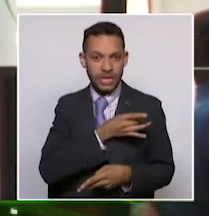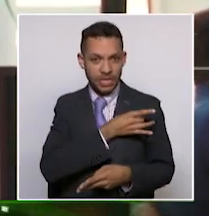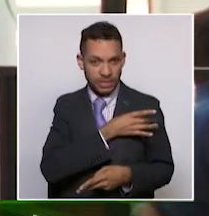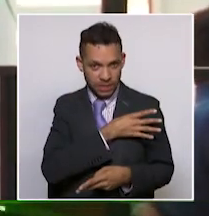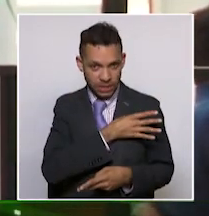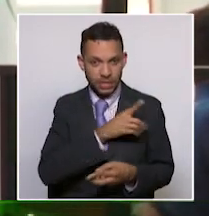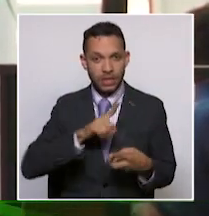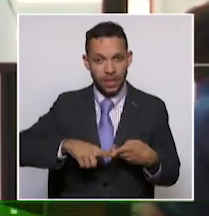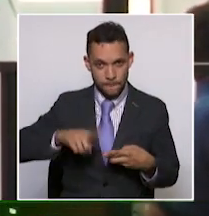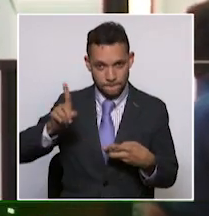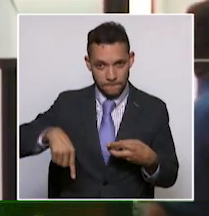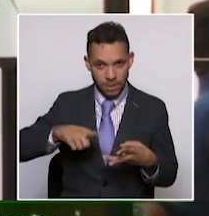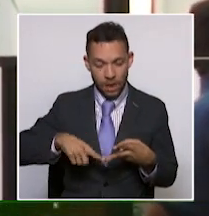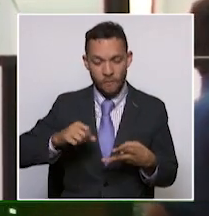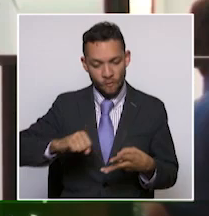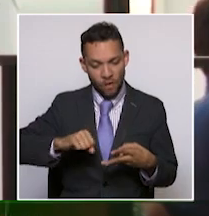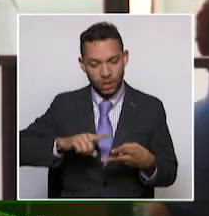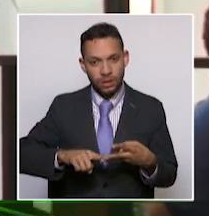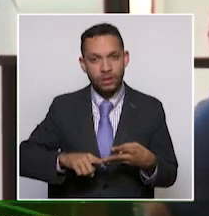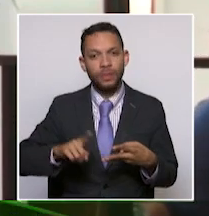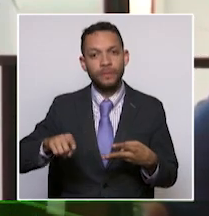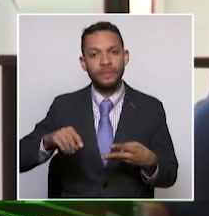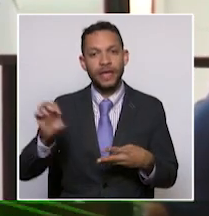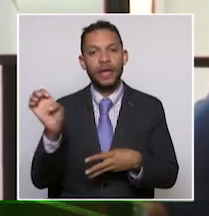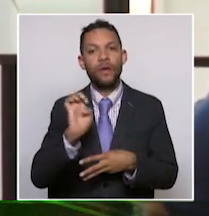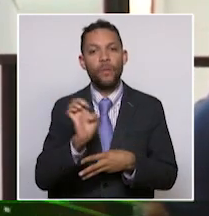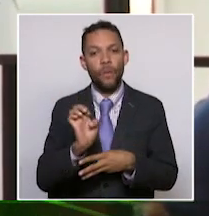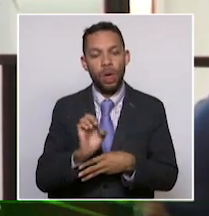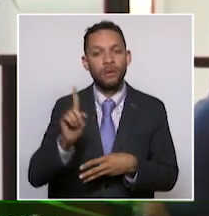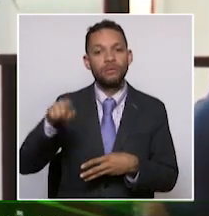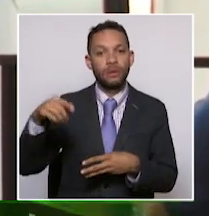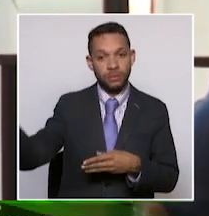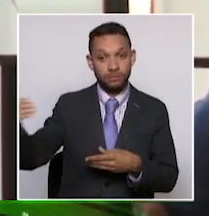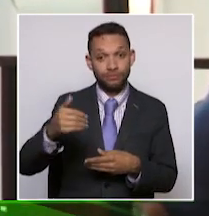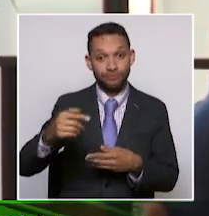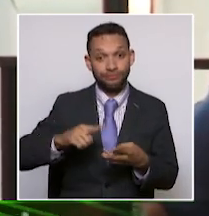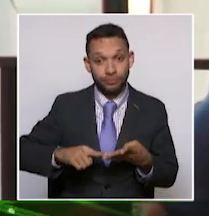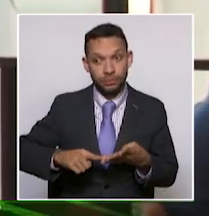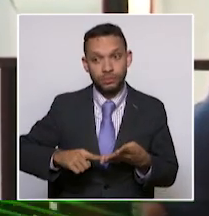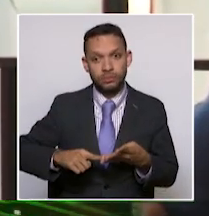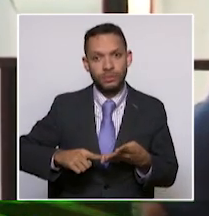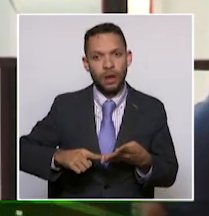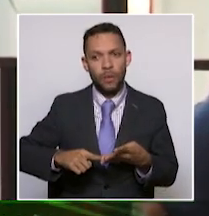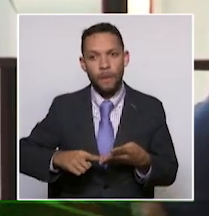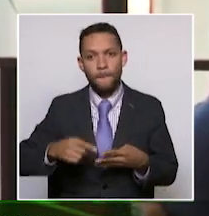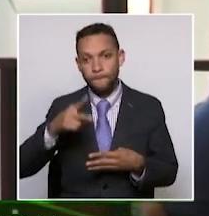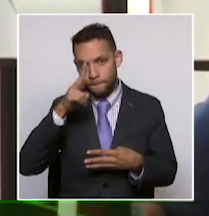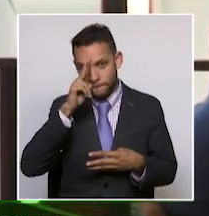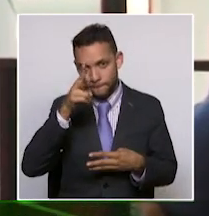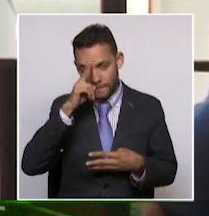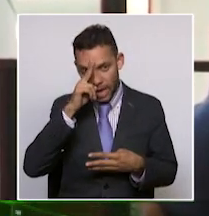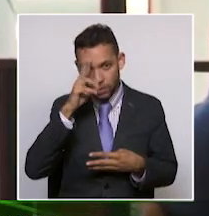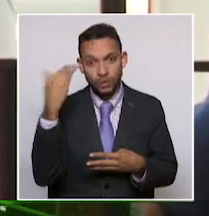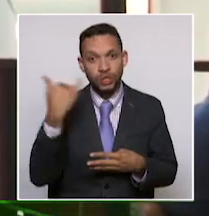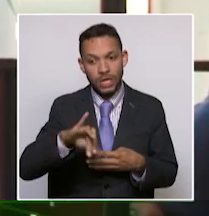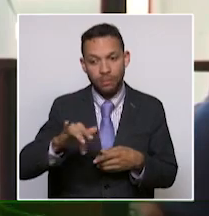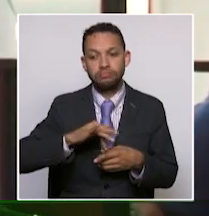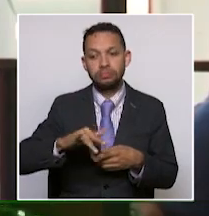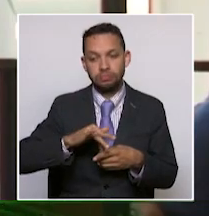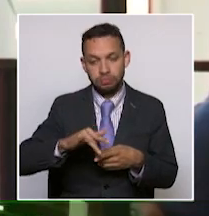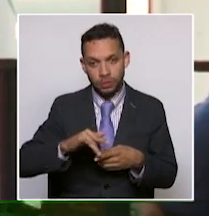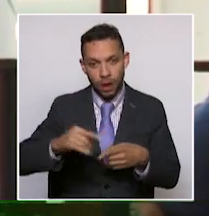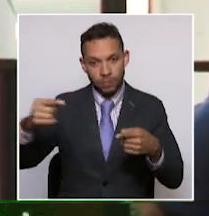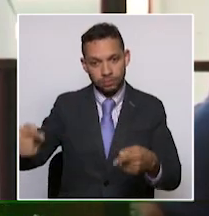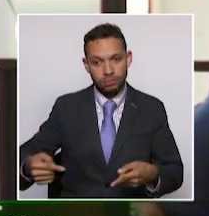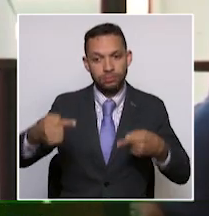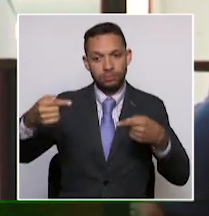venir con, pues muy fuerte, Ecuador viene con mucha fuerza, Perú ha estado en concentraciones también